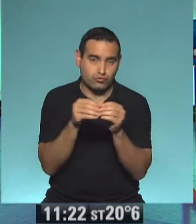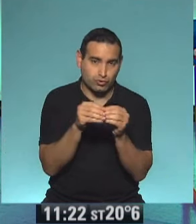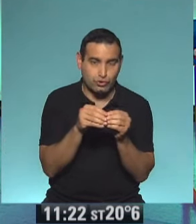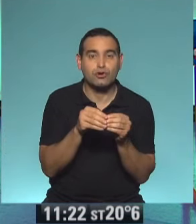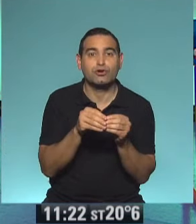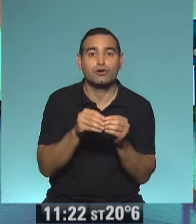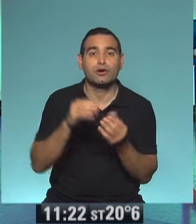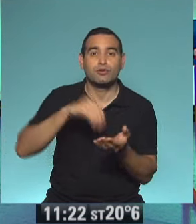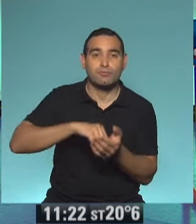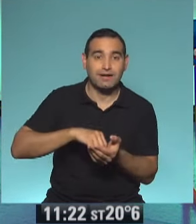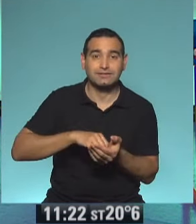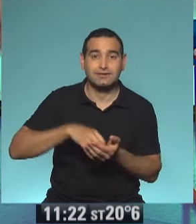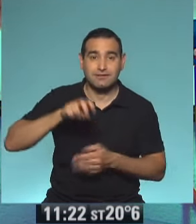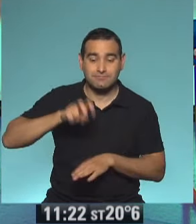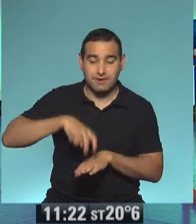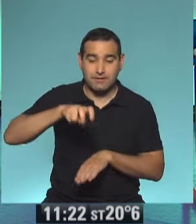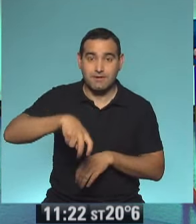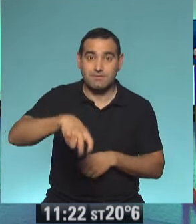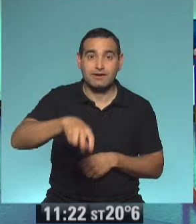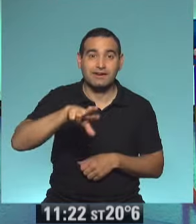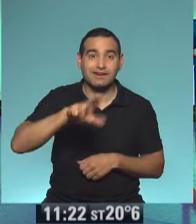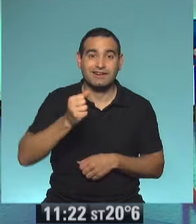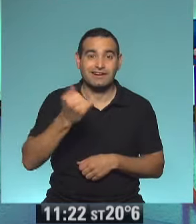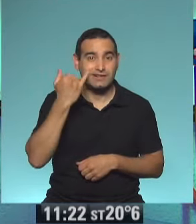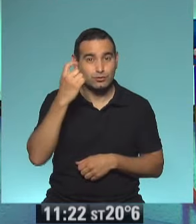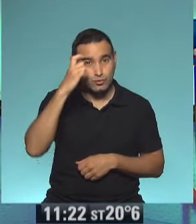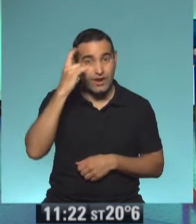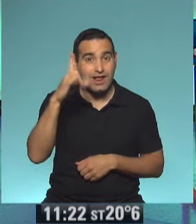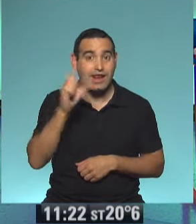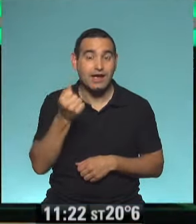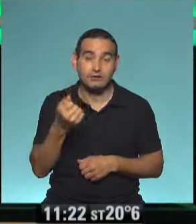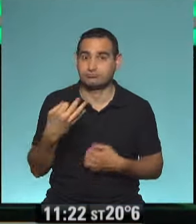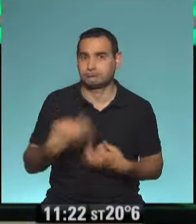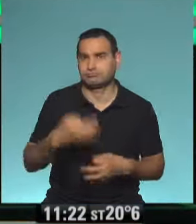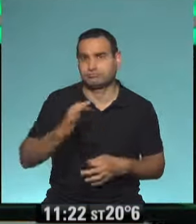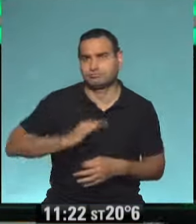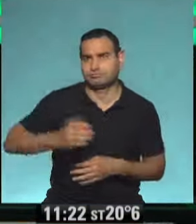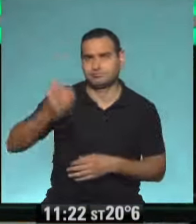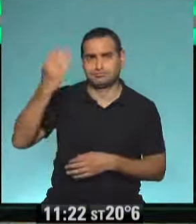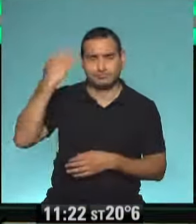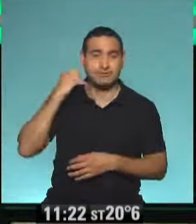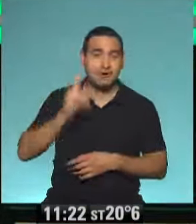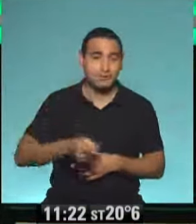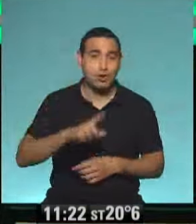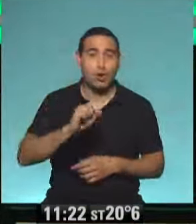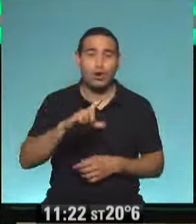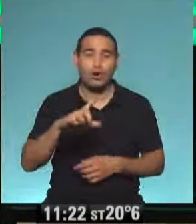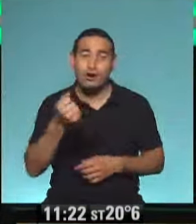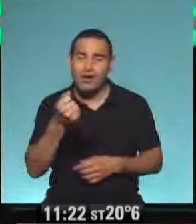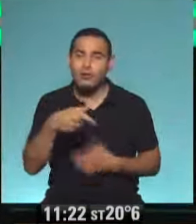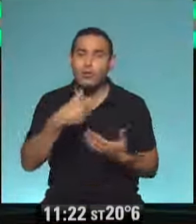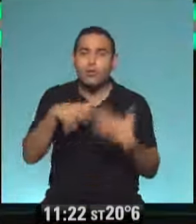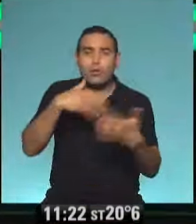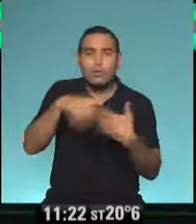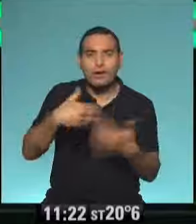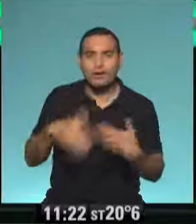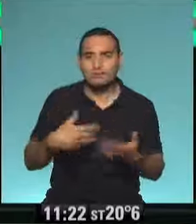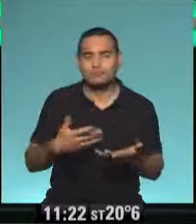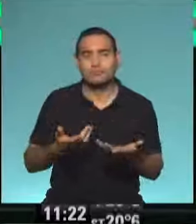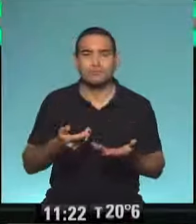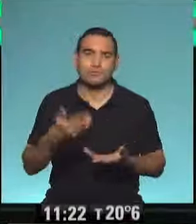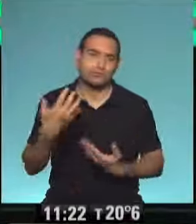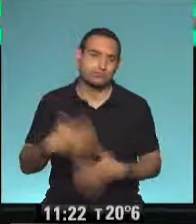Claro. La rayuela debe ser antiquísima. Muchísimo tiempo. Así que bueno, el juego de la boca, que dijimos que es este juego que tiene